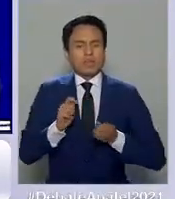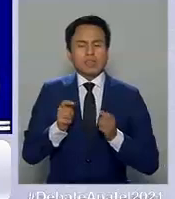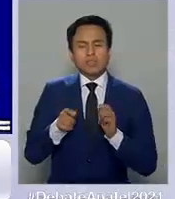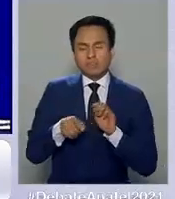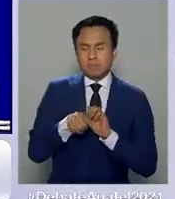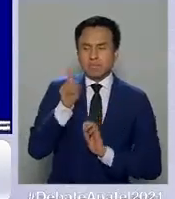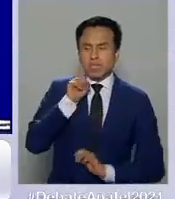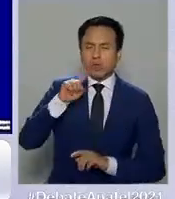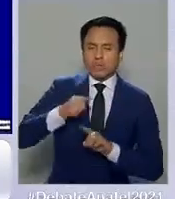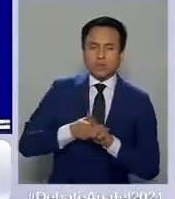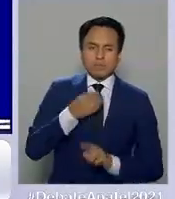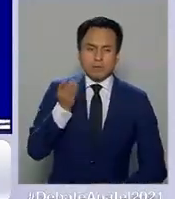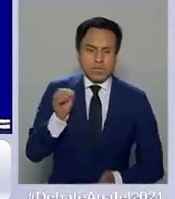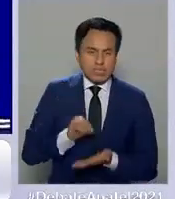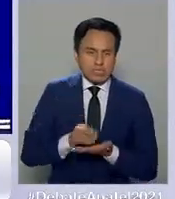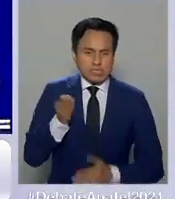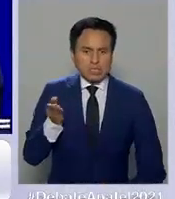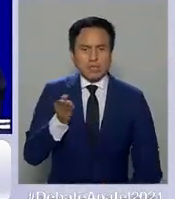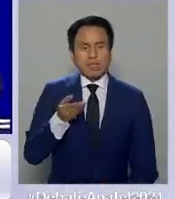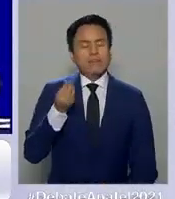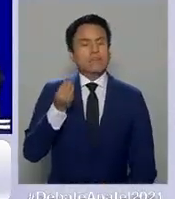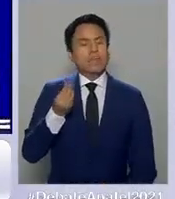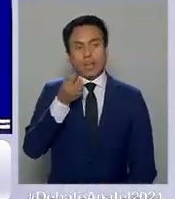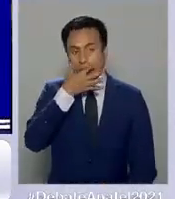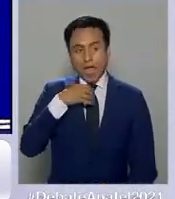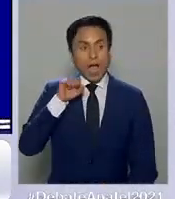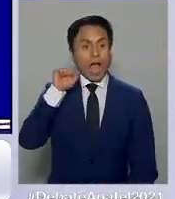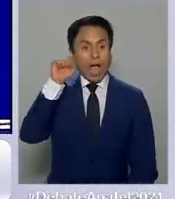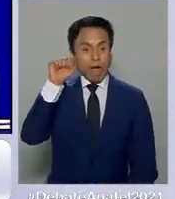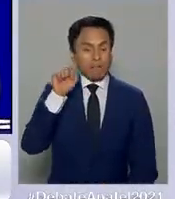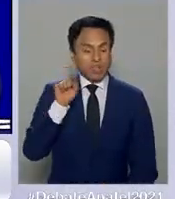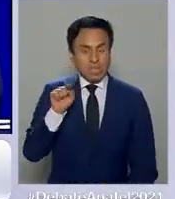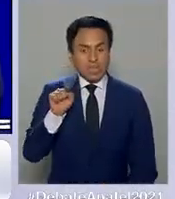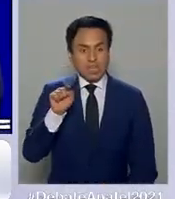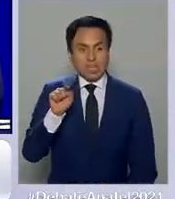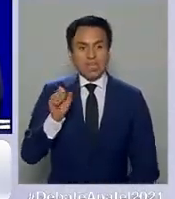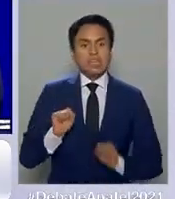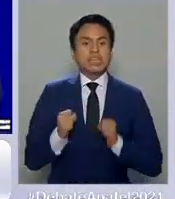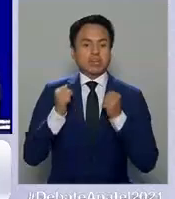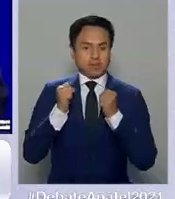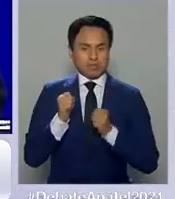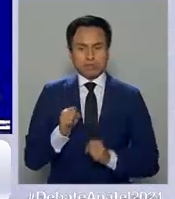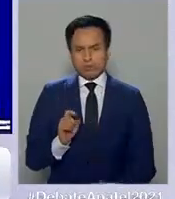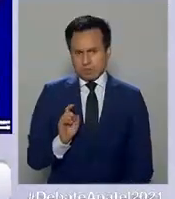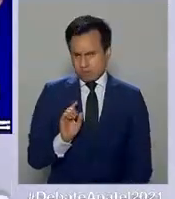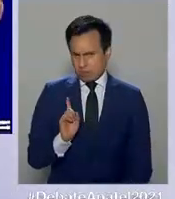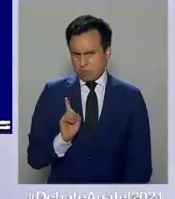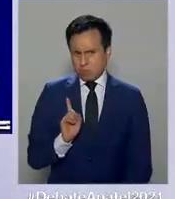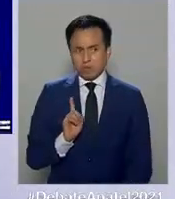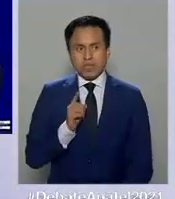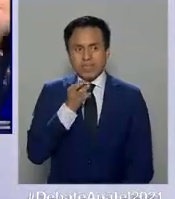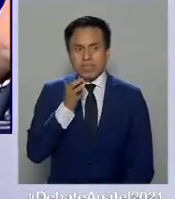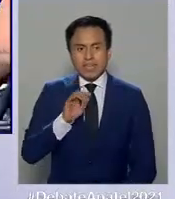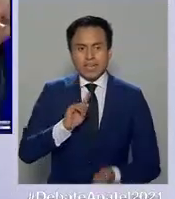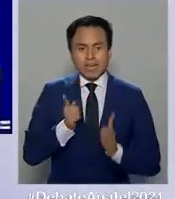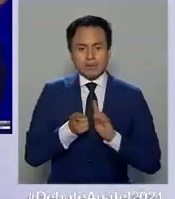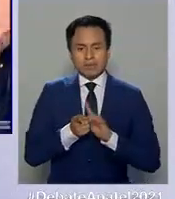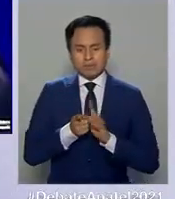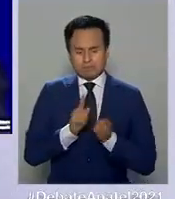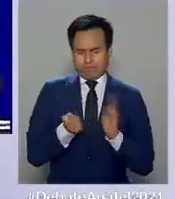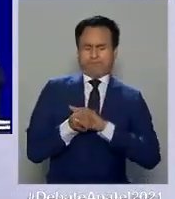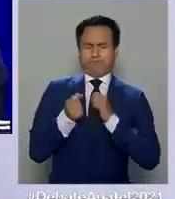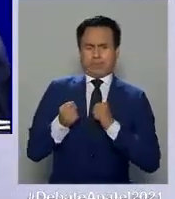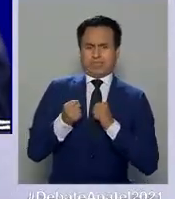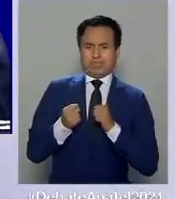mintiendo una vez más. Está bien, Gabriel, que te ponga un poquito nervioso, pero no, la gente se da cuenta de los cambios radicales. Hablen de